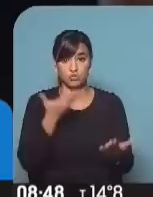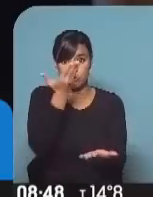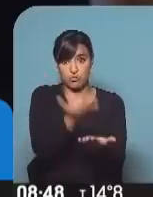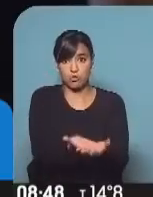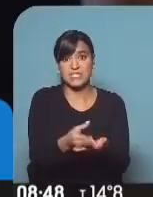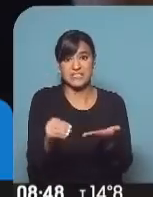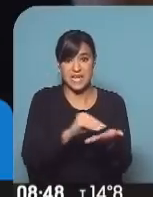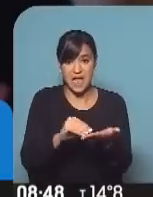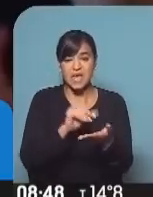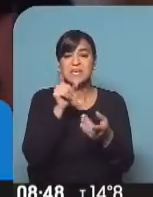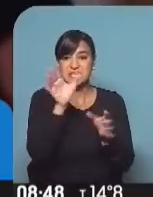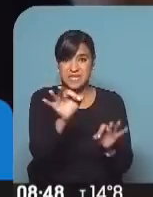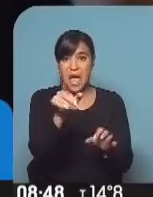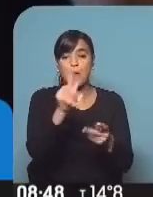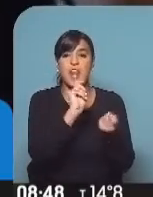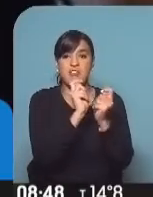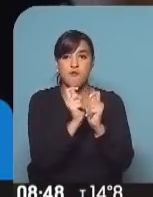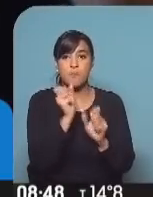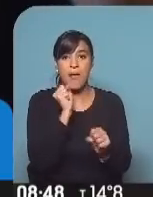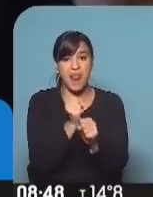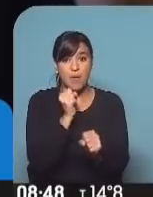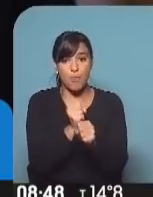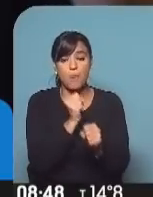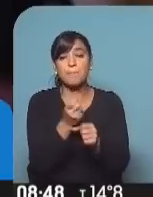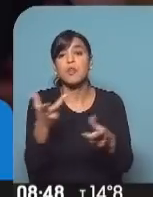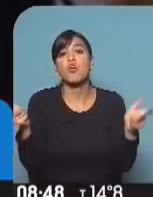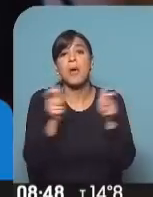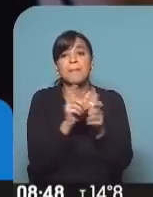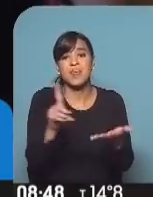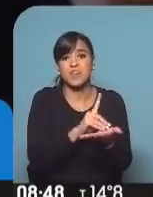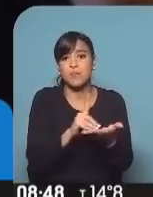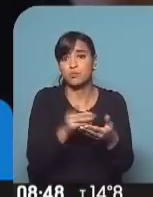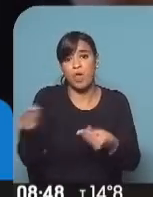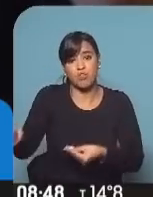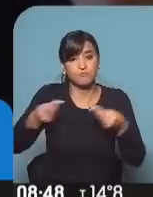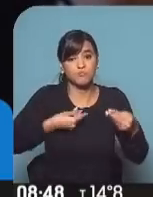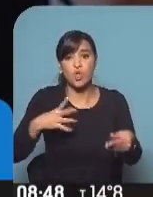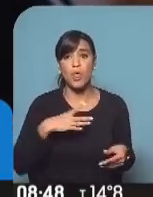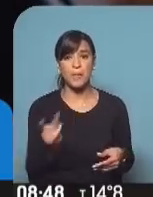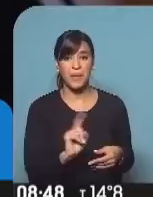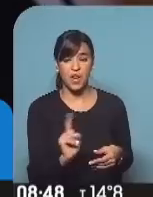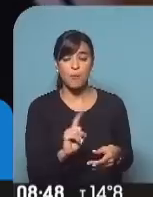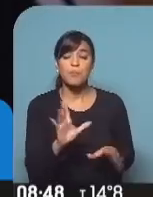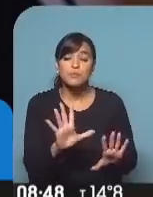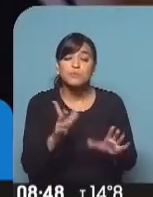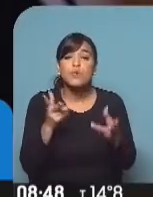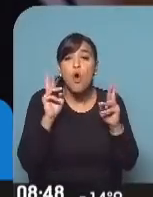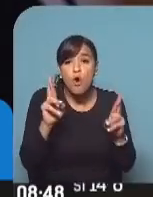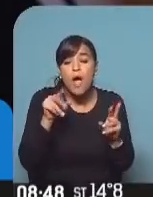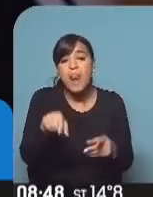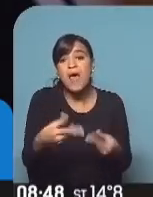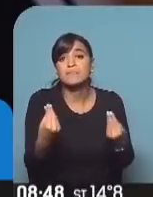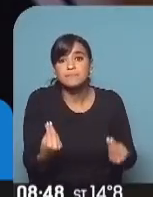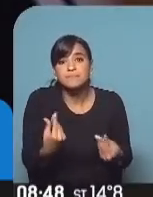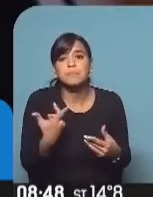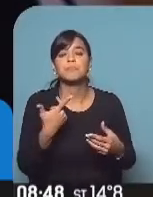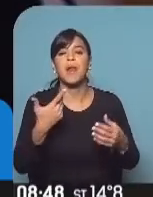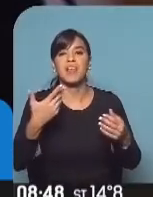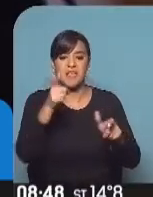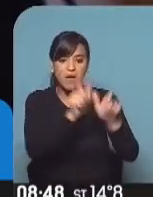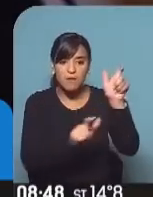ustedes saben de reforma laboral no ha llegado todavía la cámara de diputado pero esperemos que bueno o sea que todo lo que se haga sea para bien de los